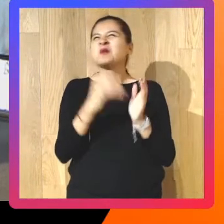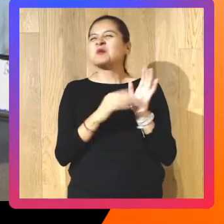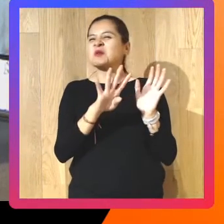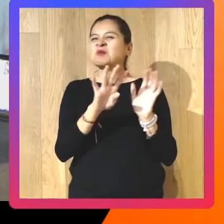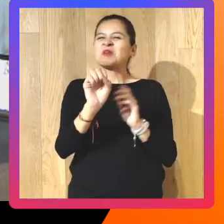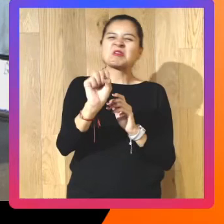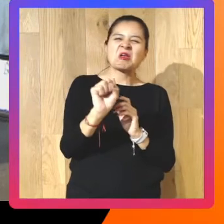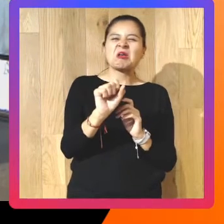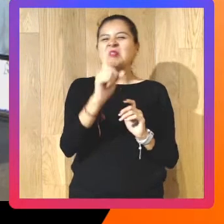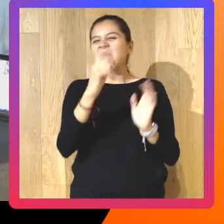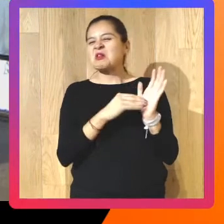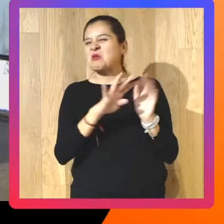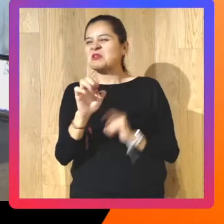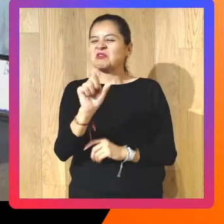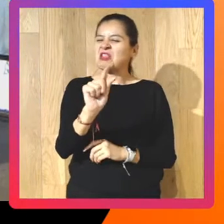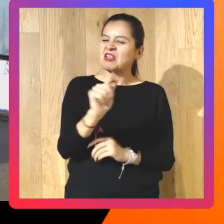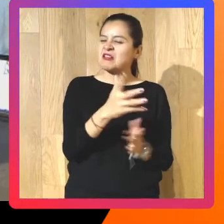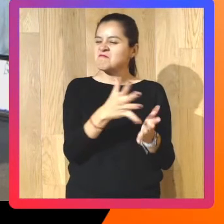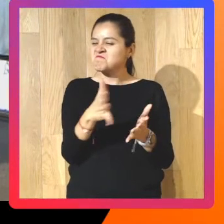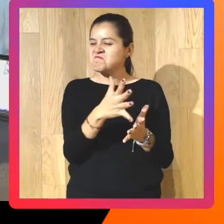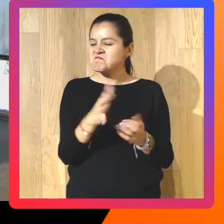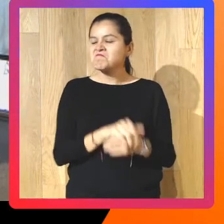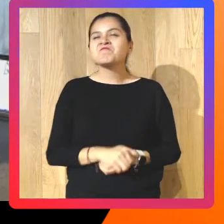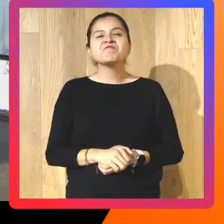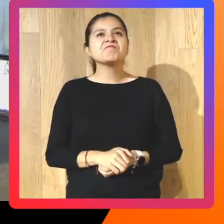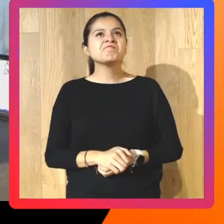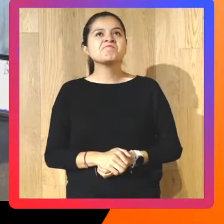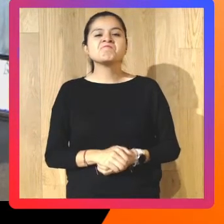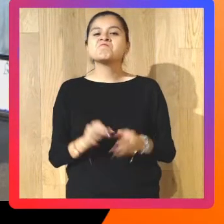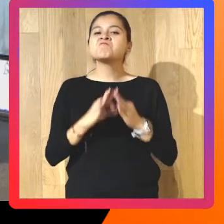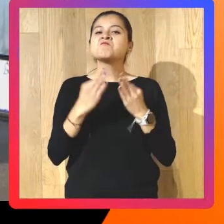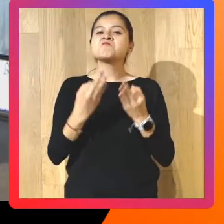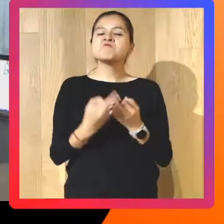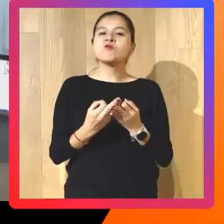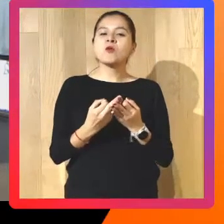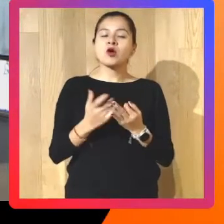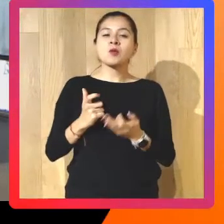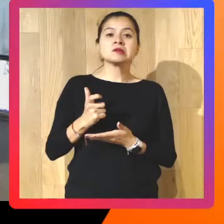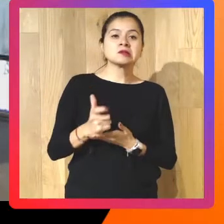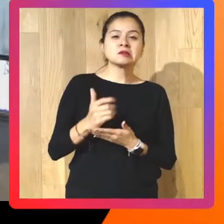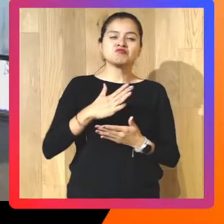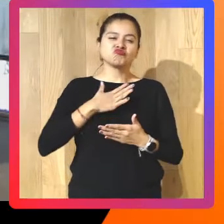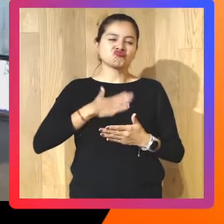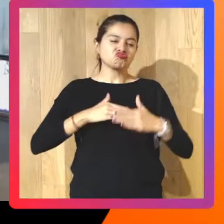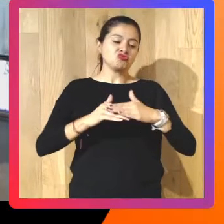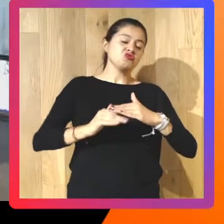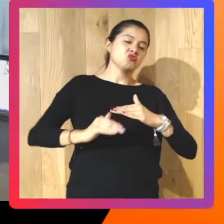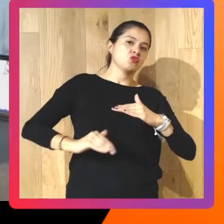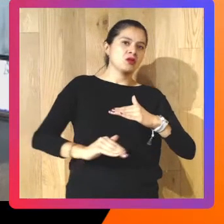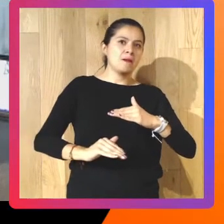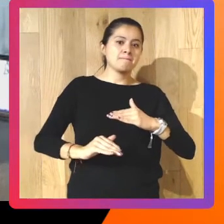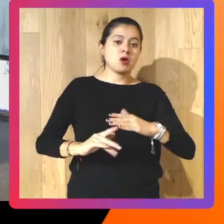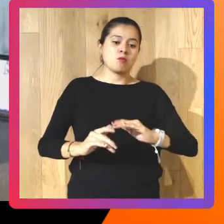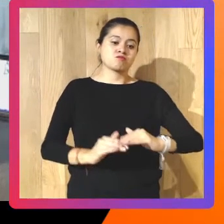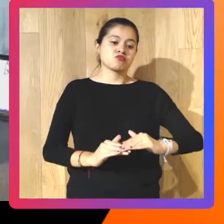70s, pudo ser una manera de vivir dignamente, más el salario mínimo se fue dejando